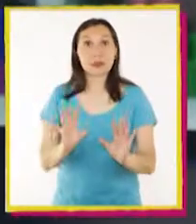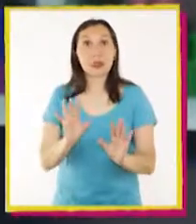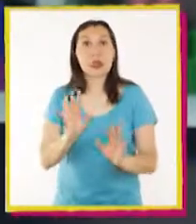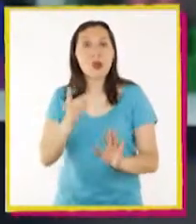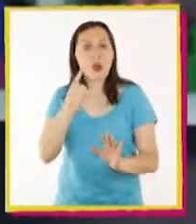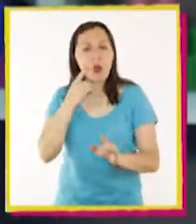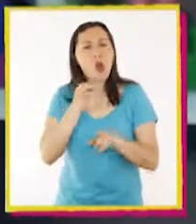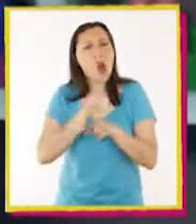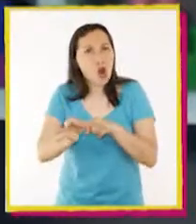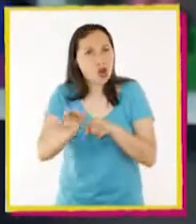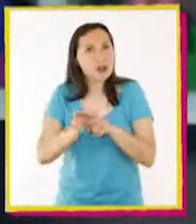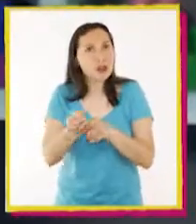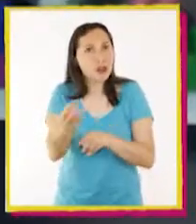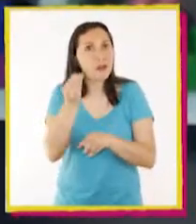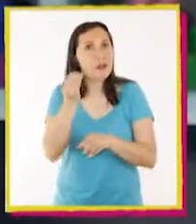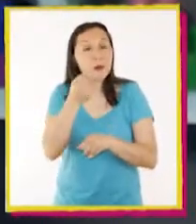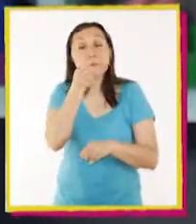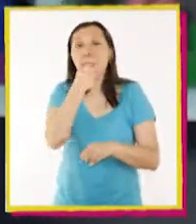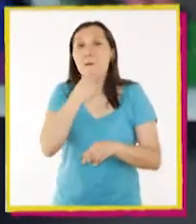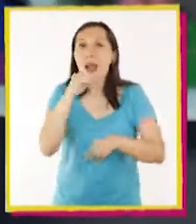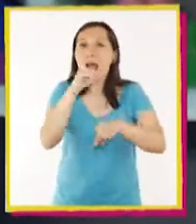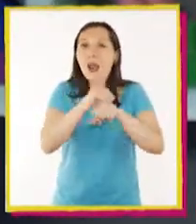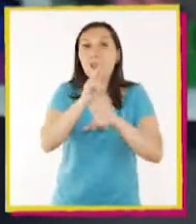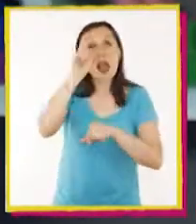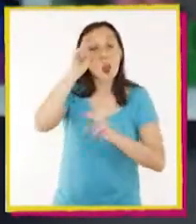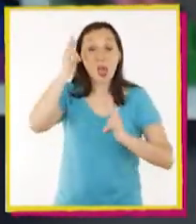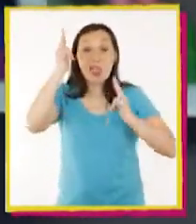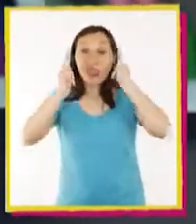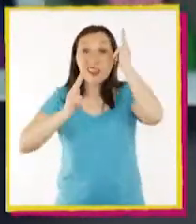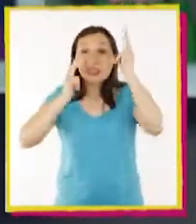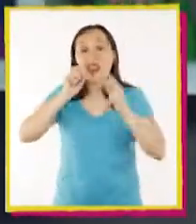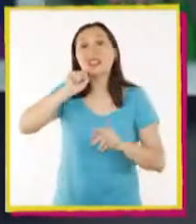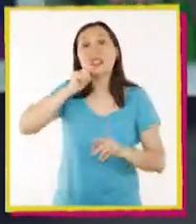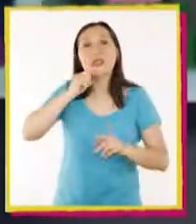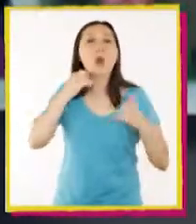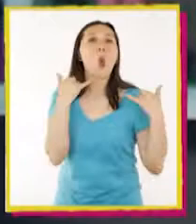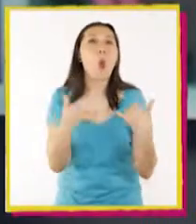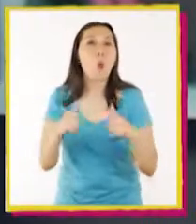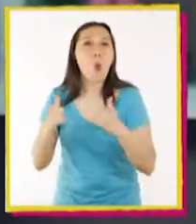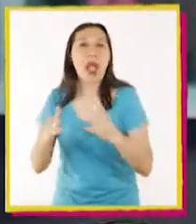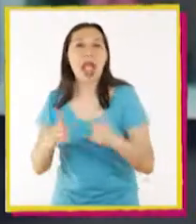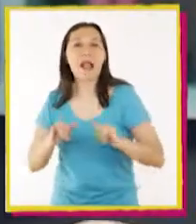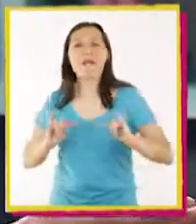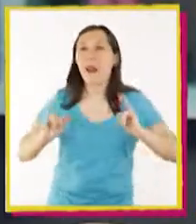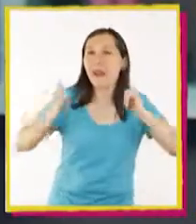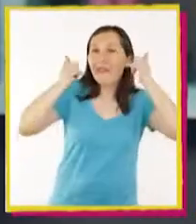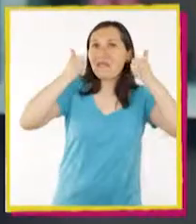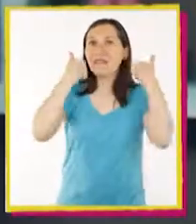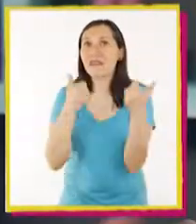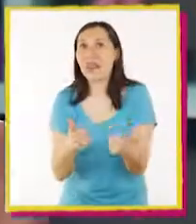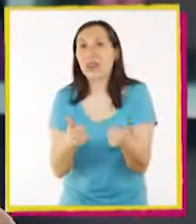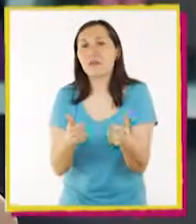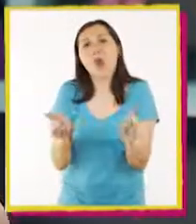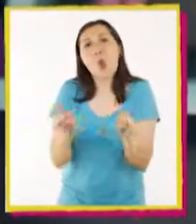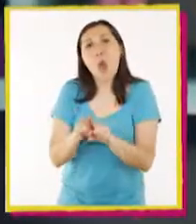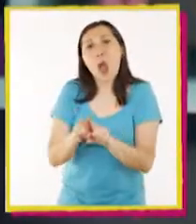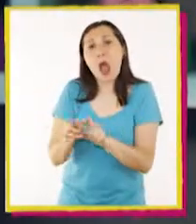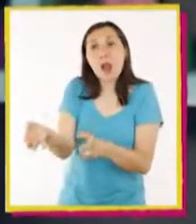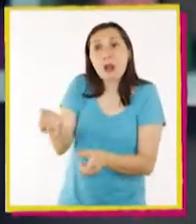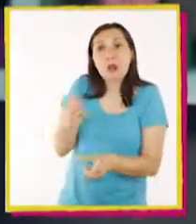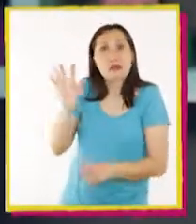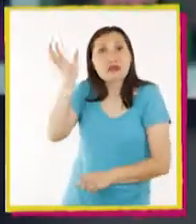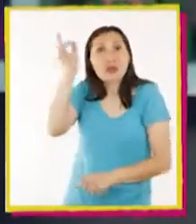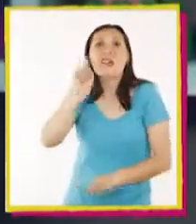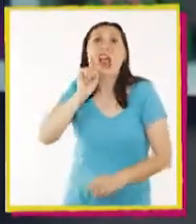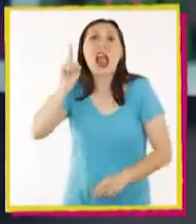que un gran consejo para Chester es recordarle que la idea de disfrazarse es jugar y pasarlo bien, aunque no